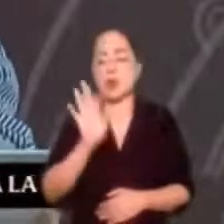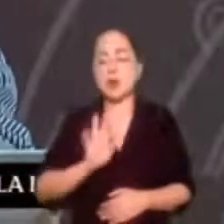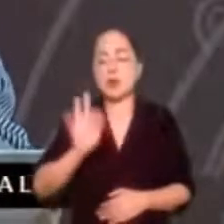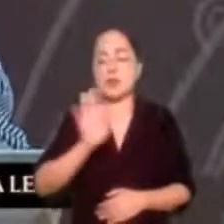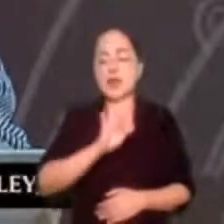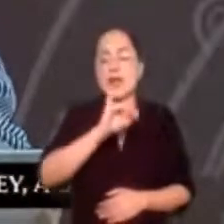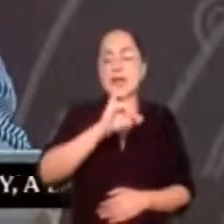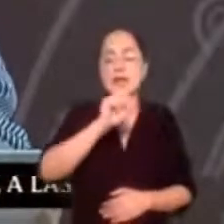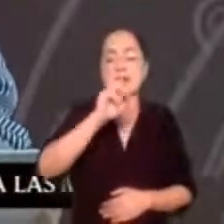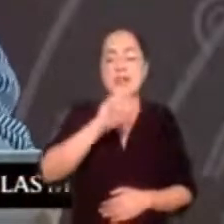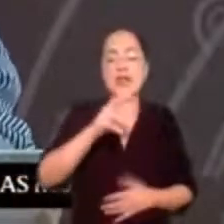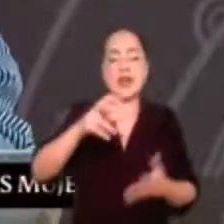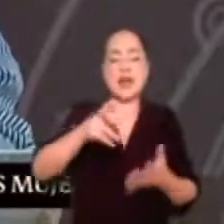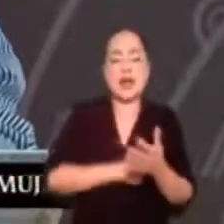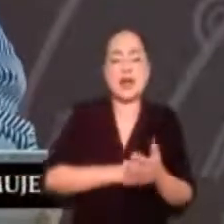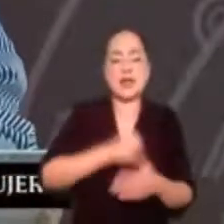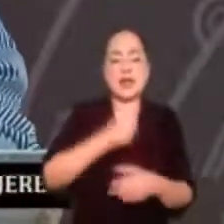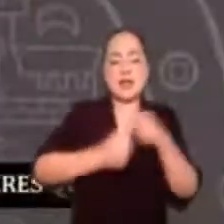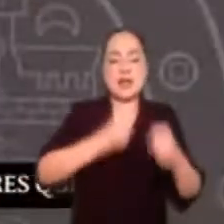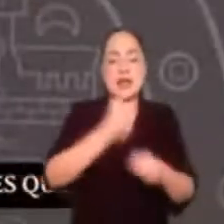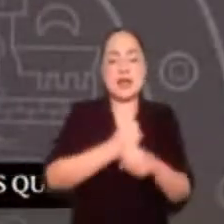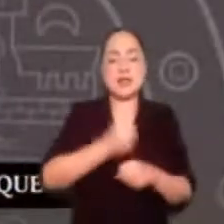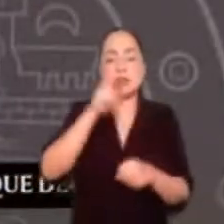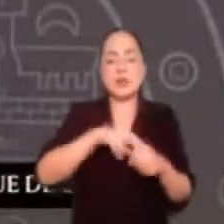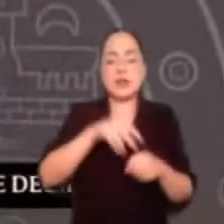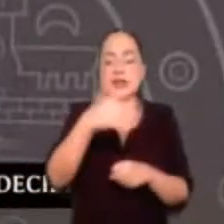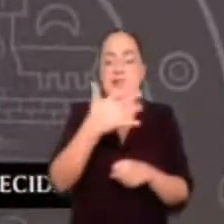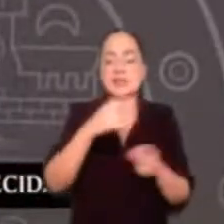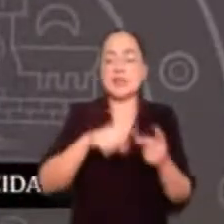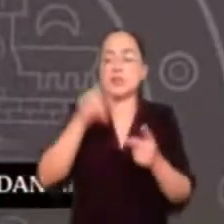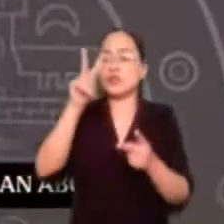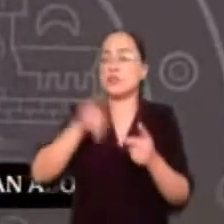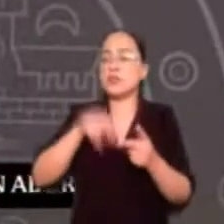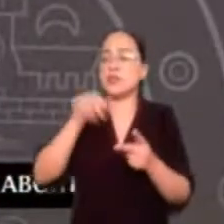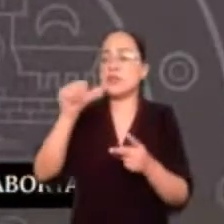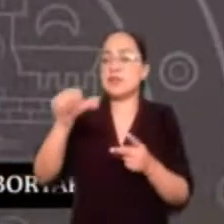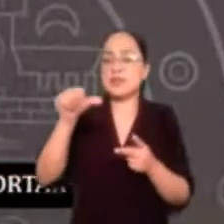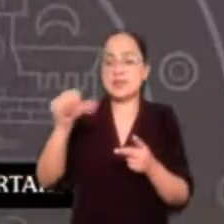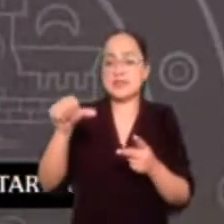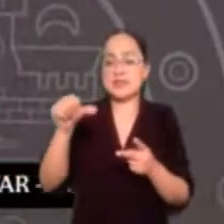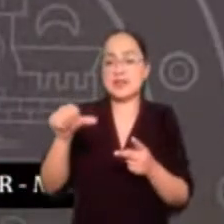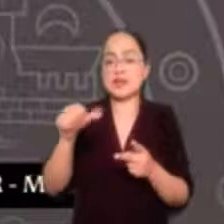y 16 las auditorías. 15 y 16 las auditorías.